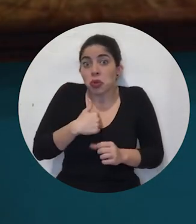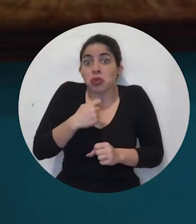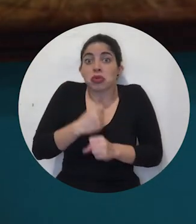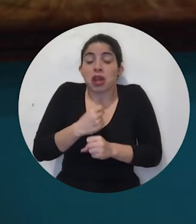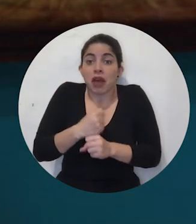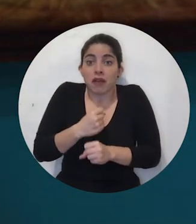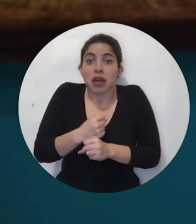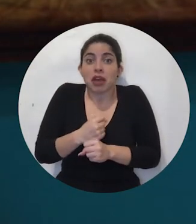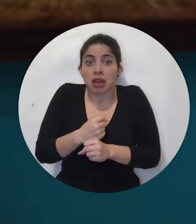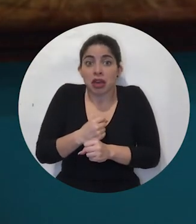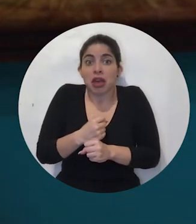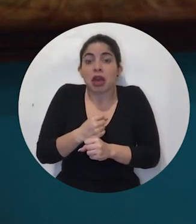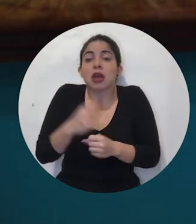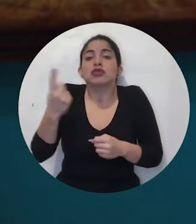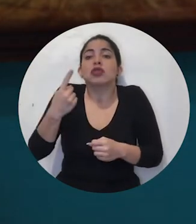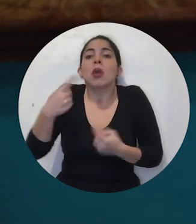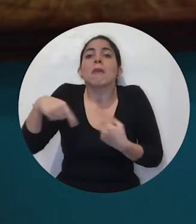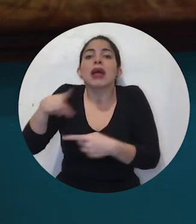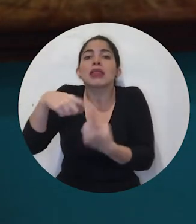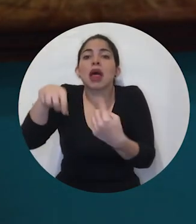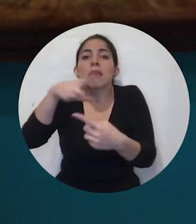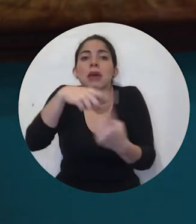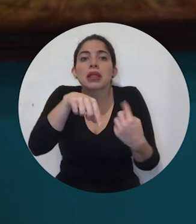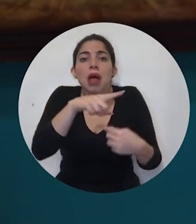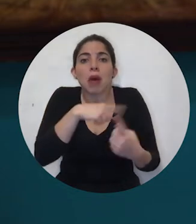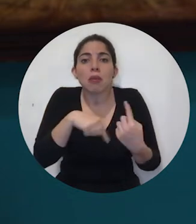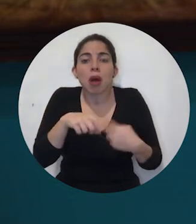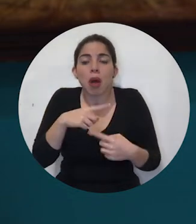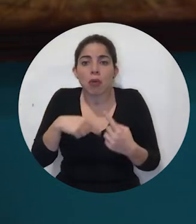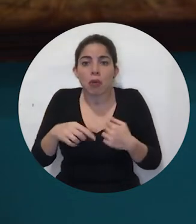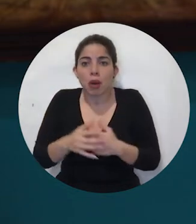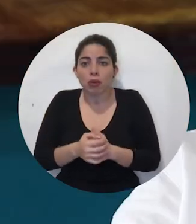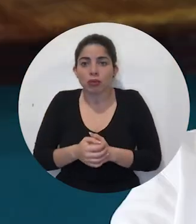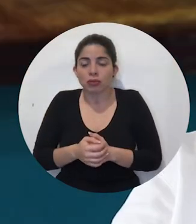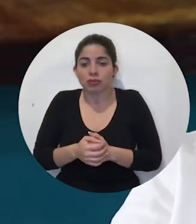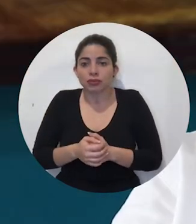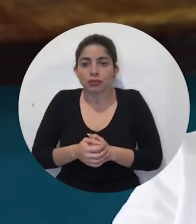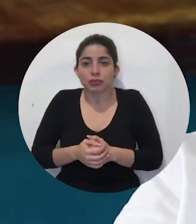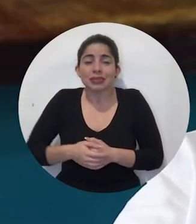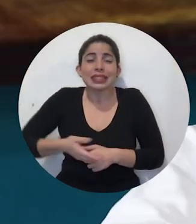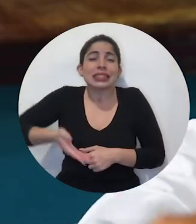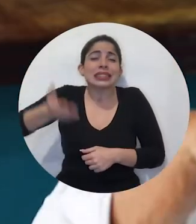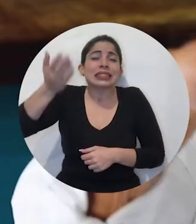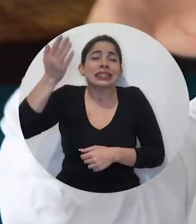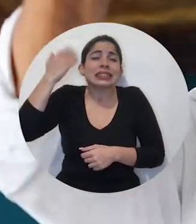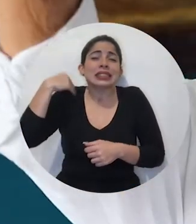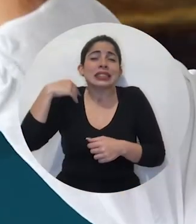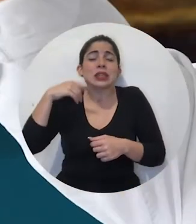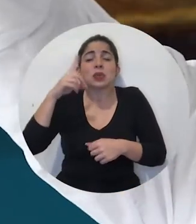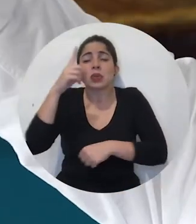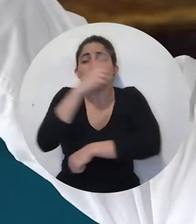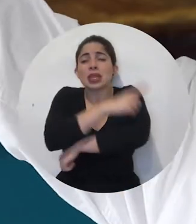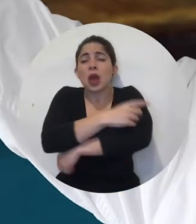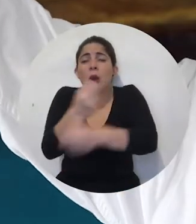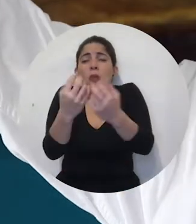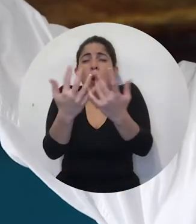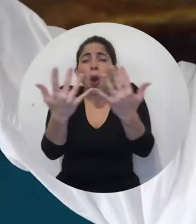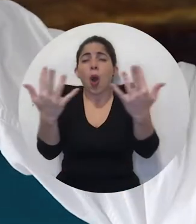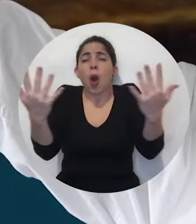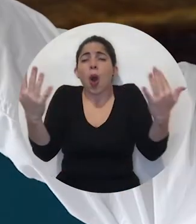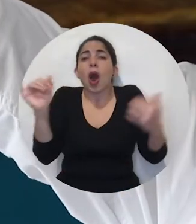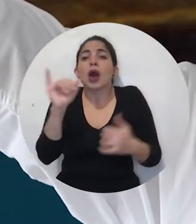Y así es que yo trabajé, fue en el, haciendo mandados. Y nos fuimos a un llano a dormir y aquello era